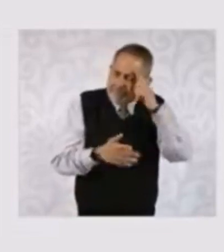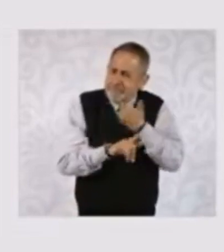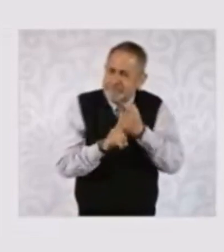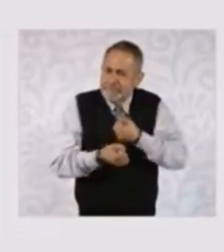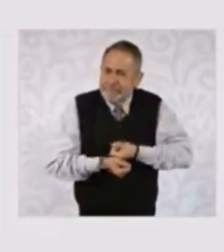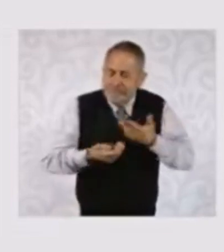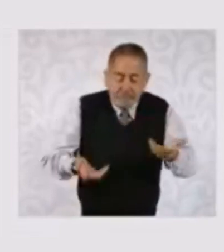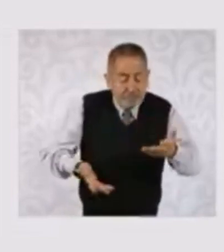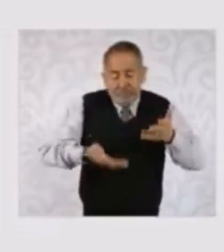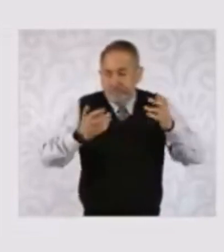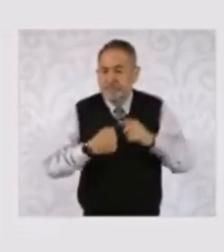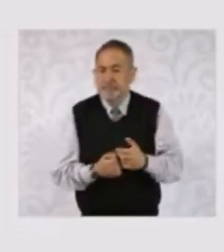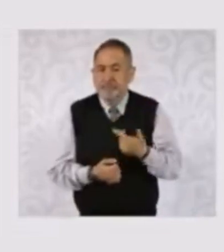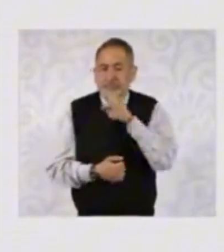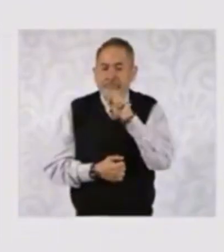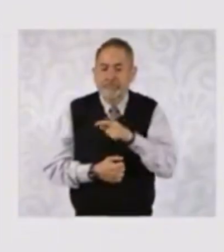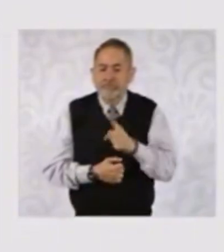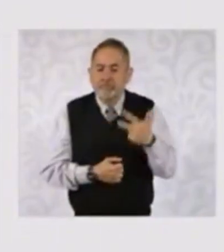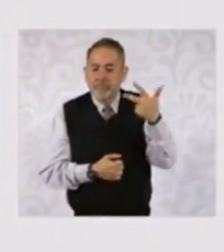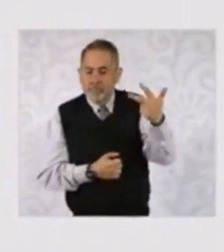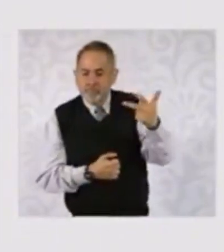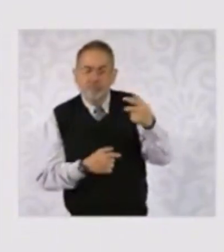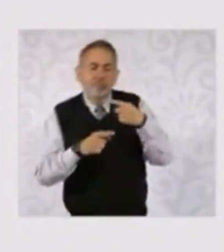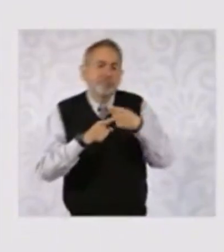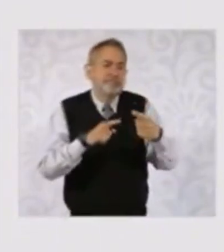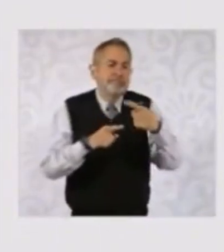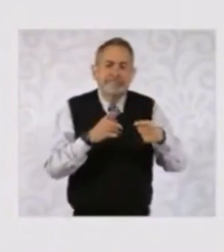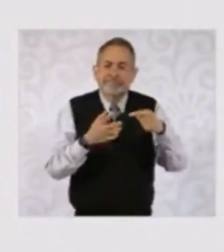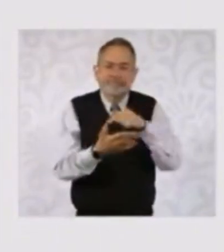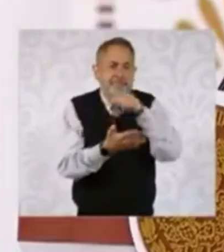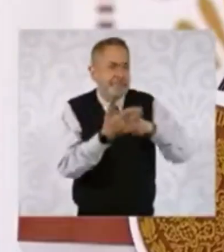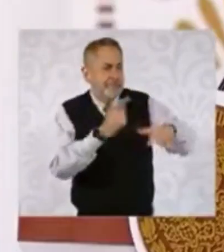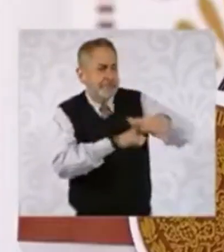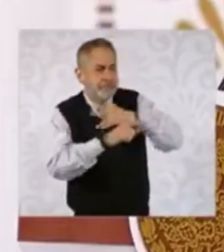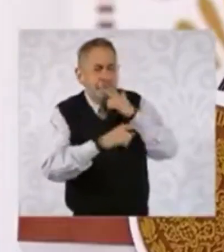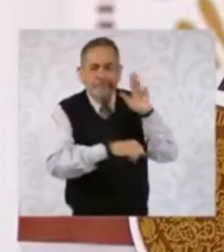también de las áreas naturales protegidas. Adelante.